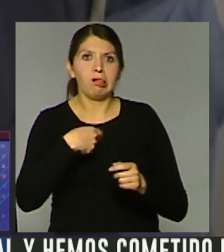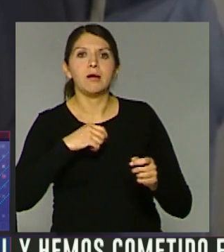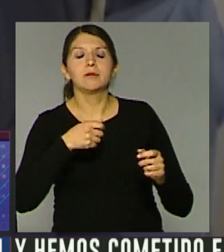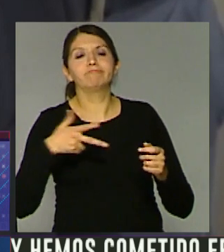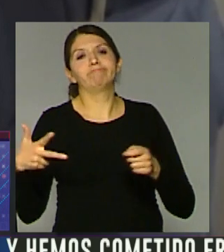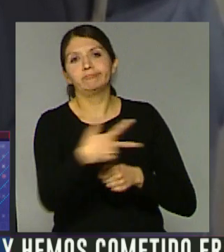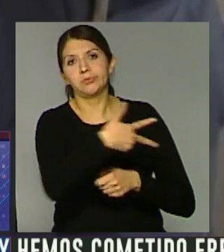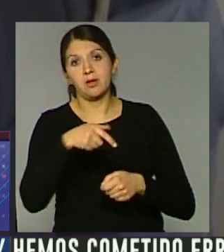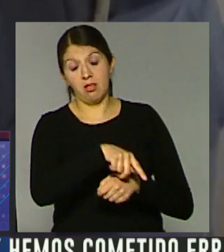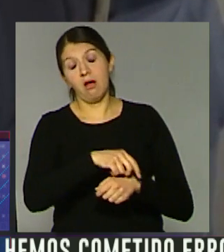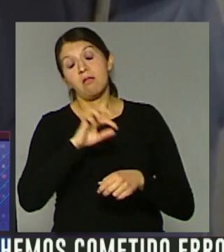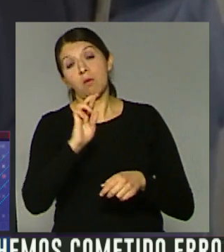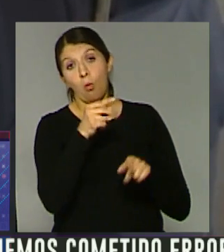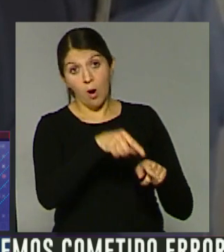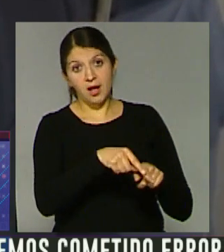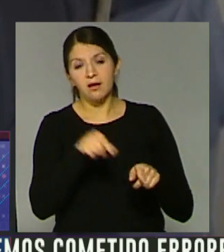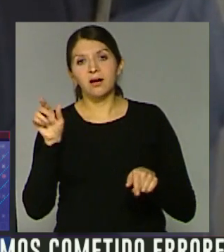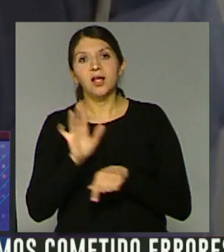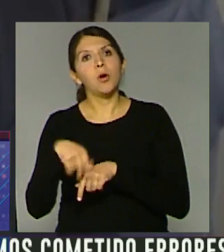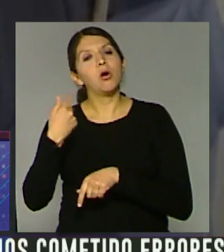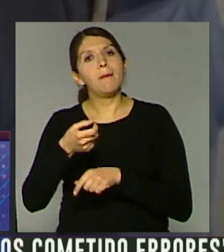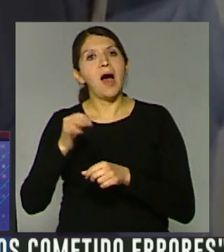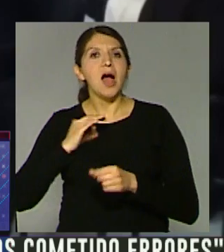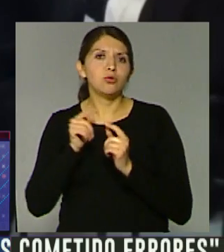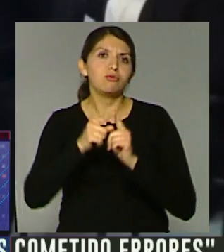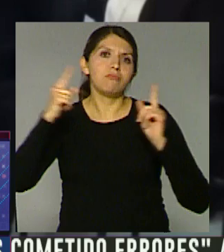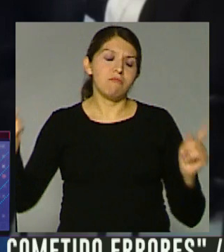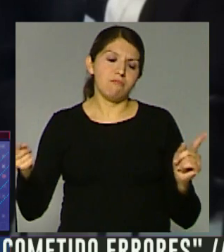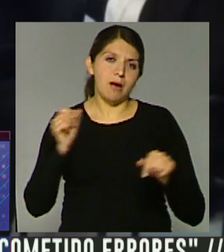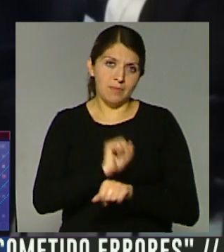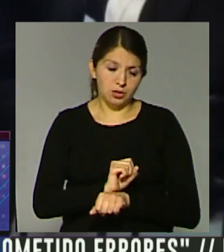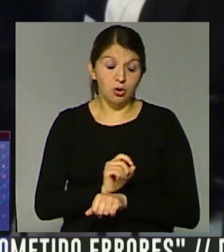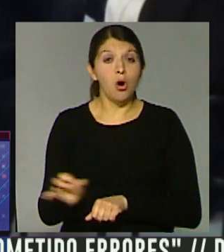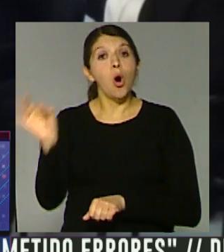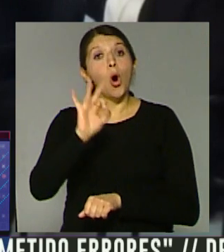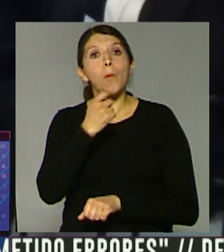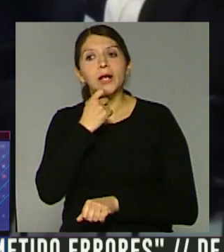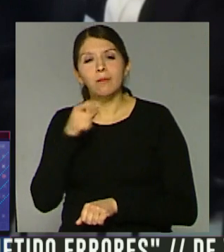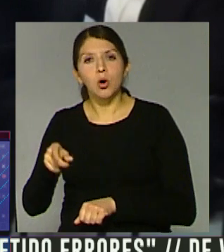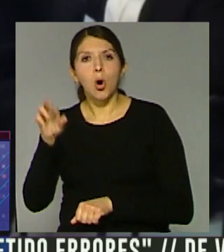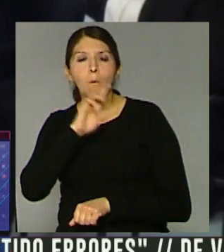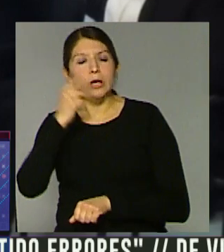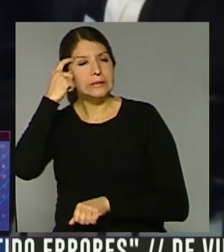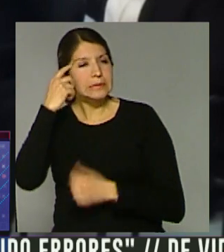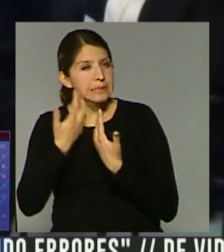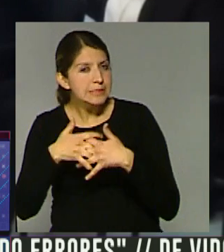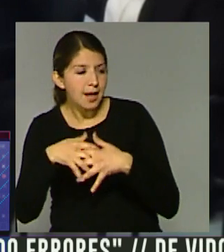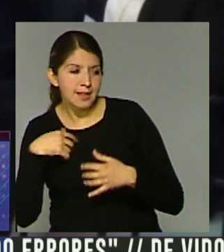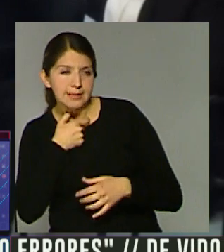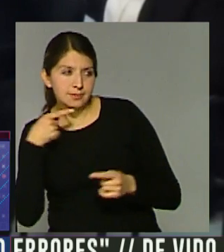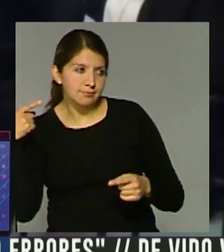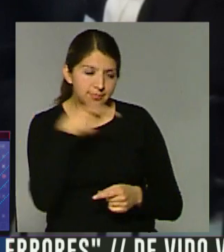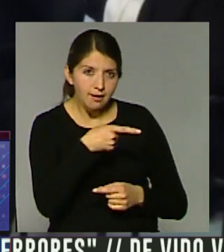sucedió. Tampoco la carátula de homicidio doloso, porque no se encontraron pruebas para que esto